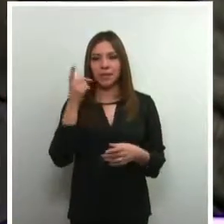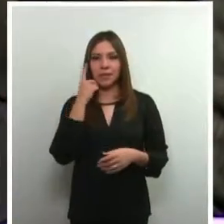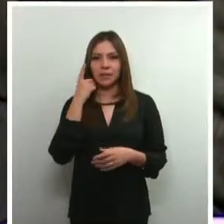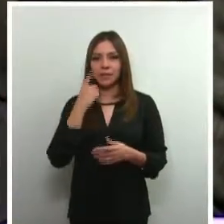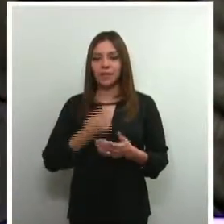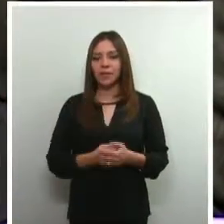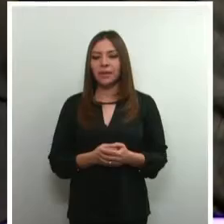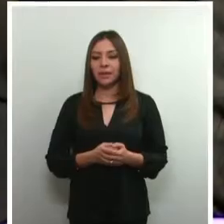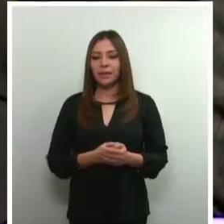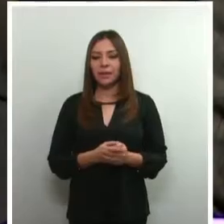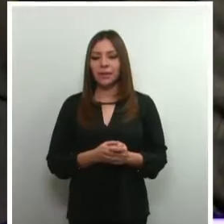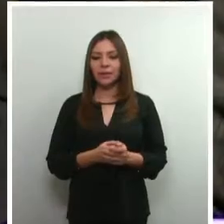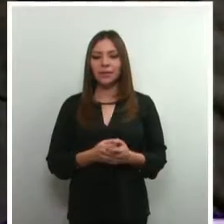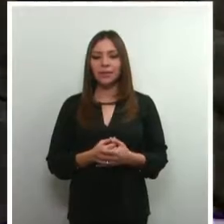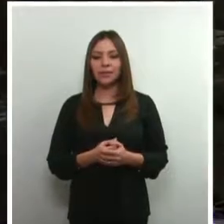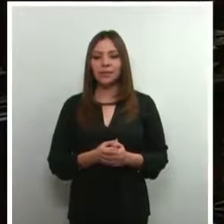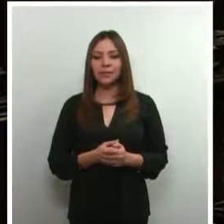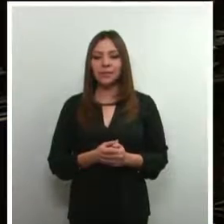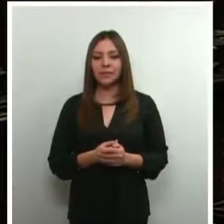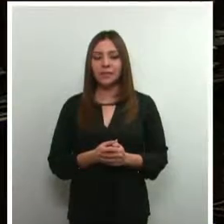Sonido en su curul.